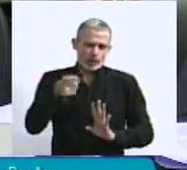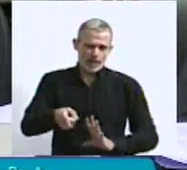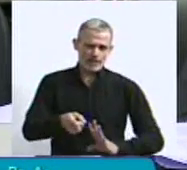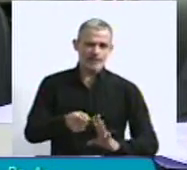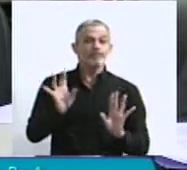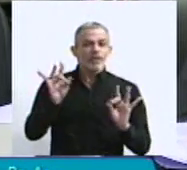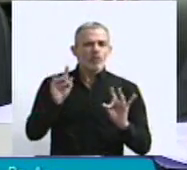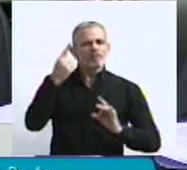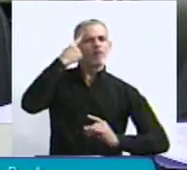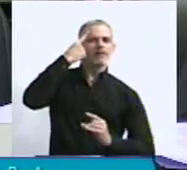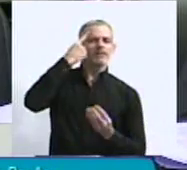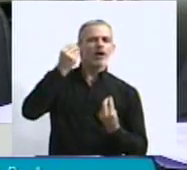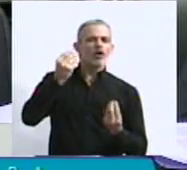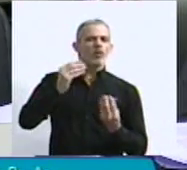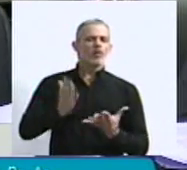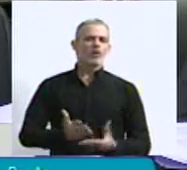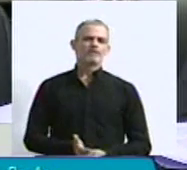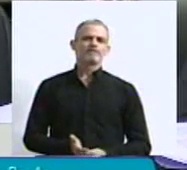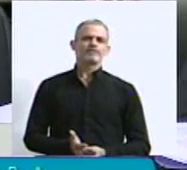Es muy difícil pensar